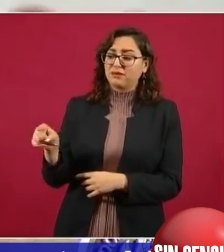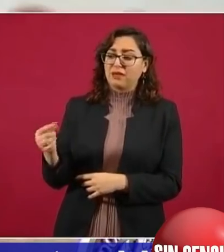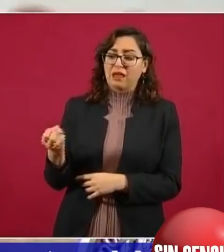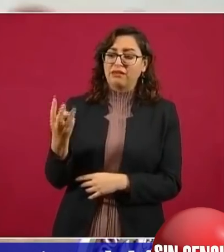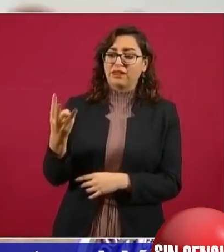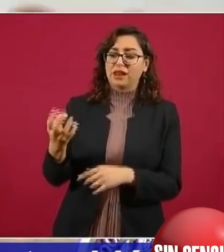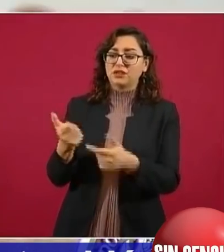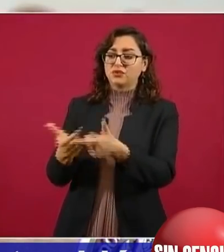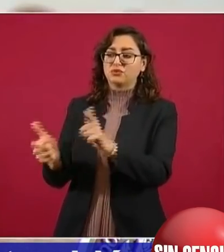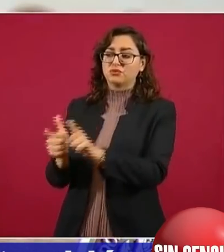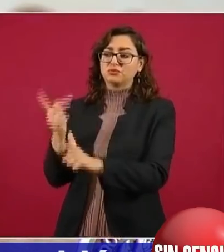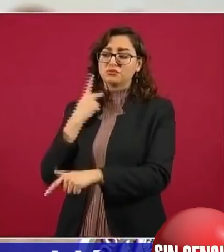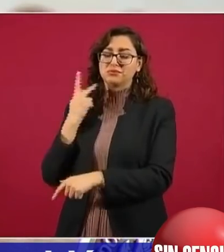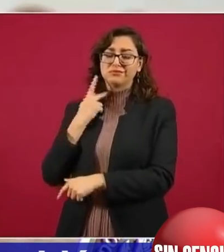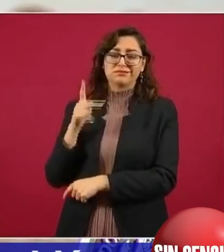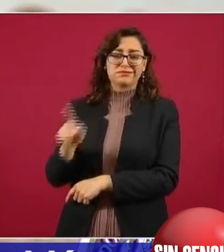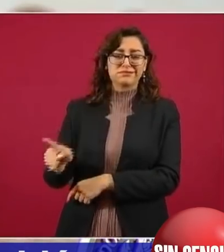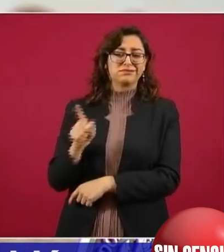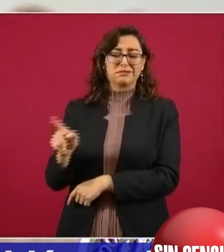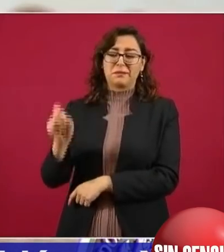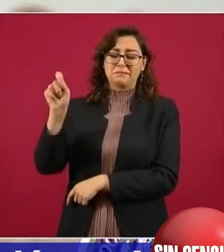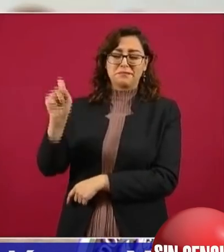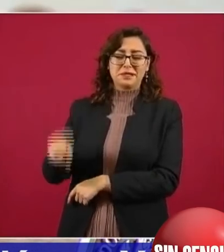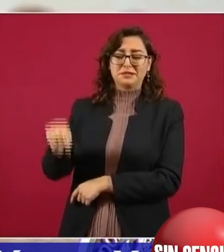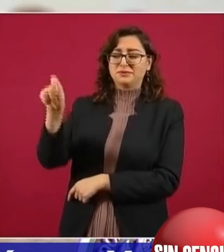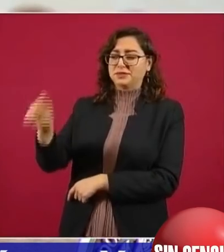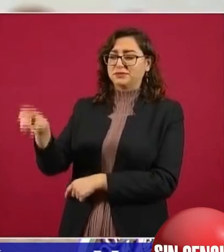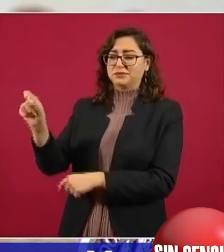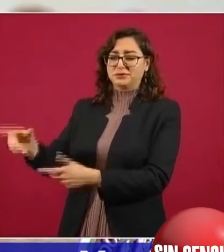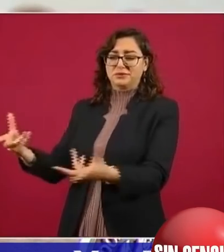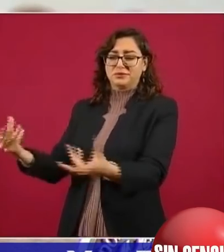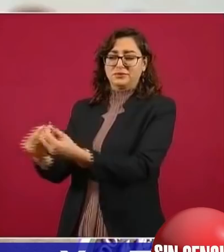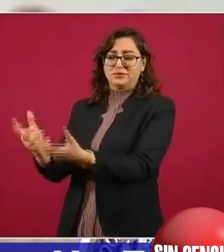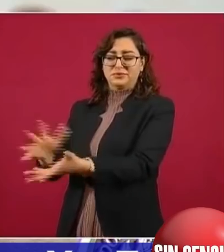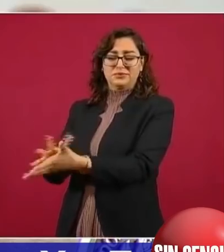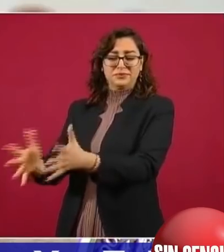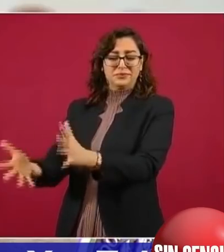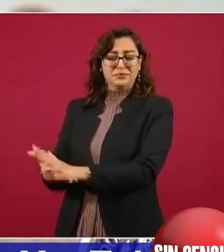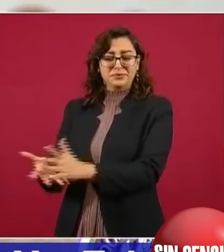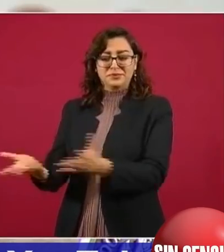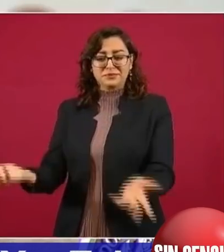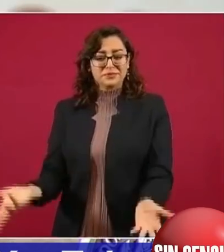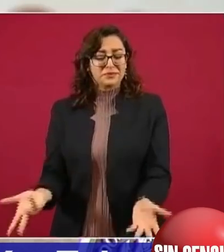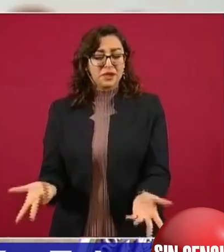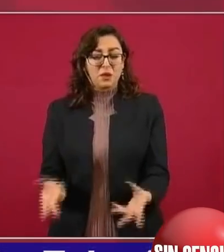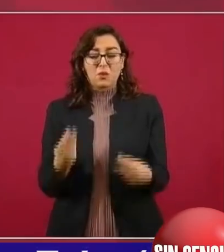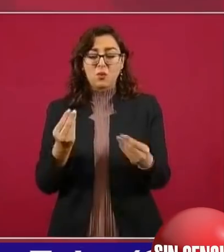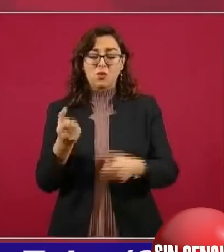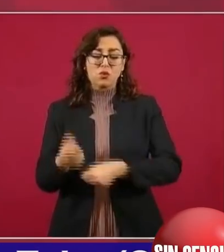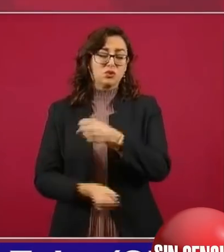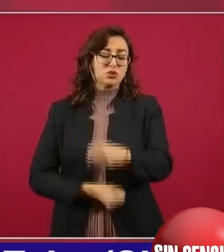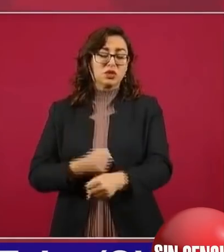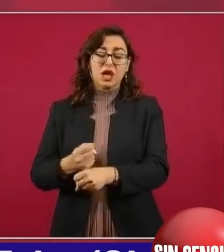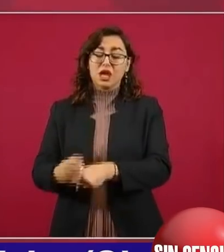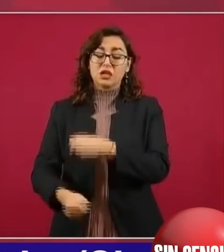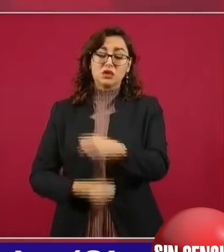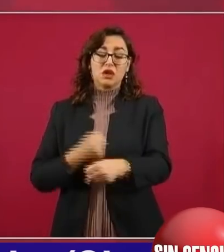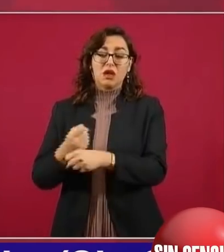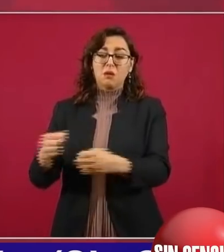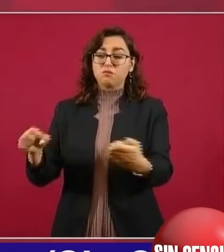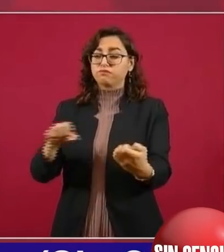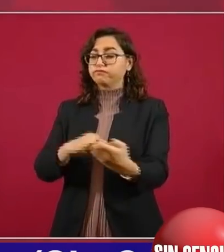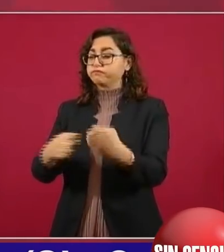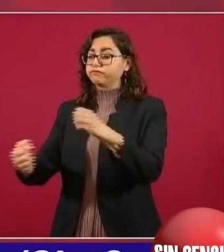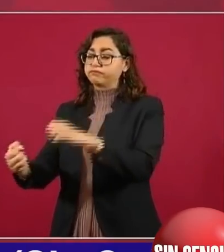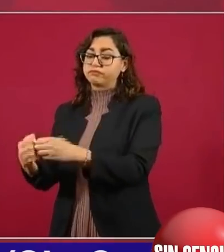se engañó por mucho tiempo, pero como decía Lincoln, al pueblo se le puede engañar